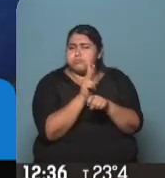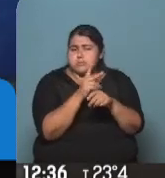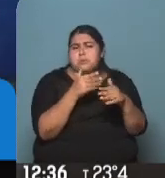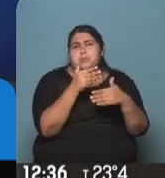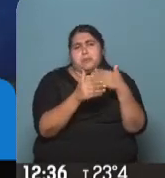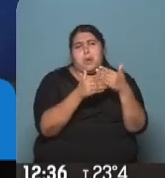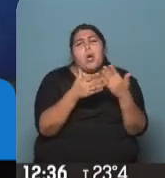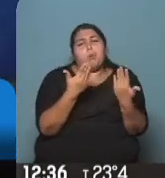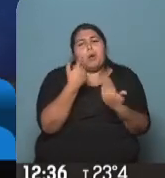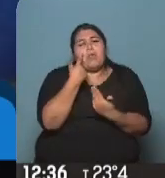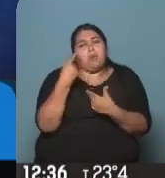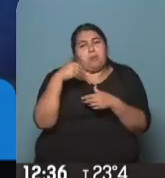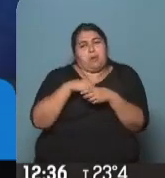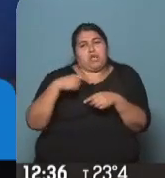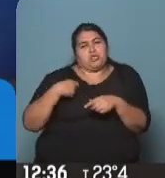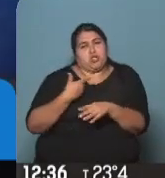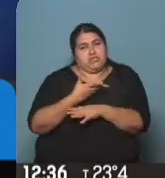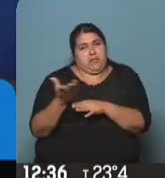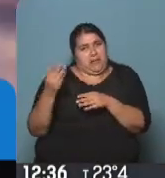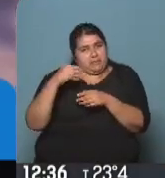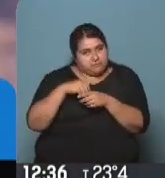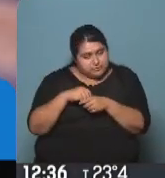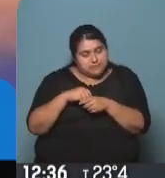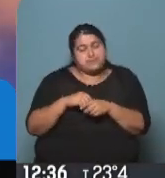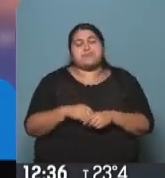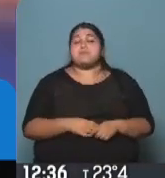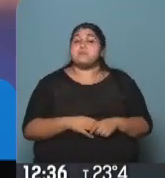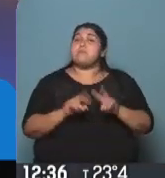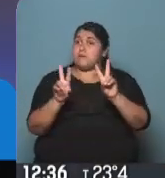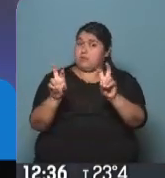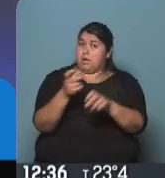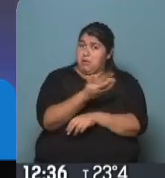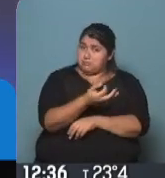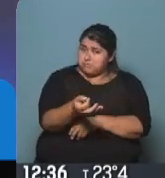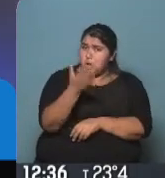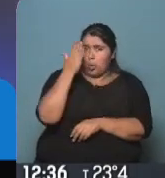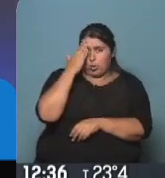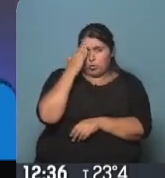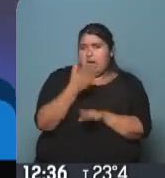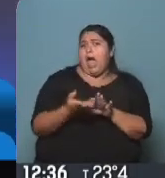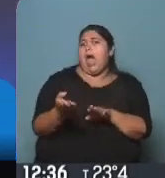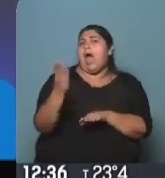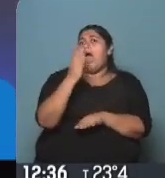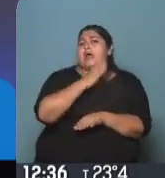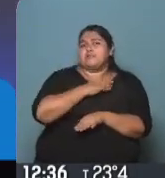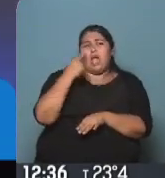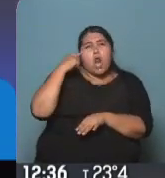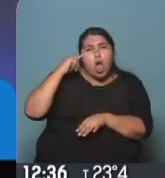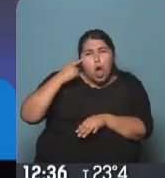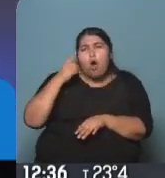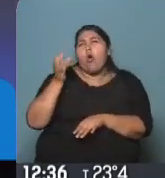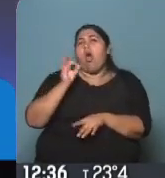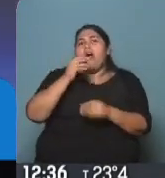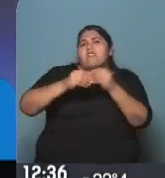en comunidad, ¿no? Bueno, eso también es una cuestión cultural, como decías vos, porque antes el loco de la familia, o si había alguien